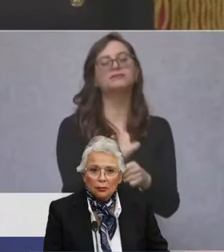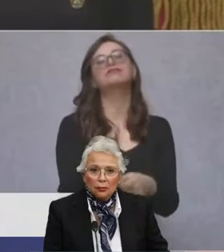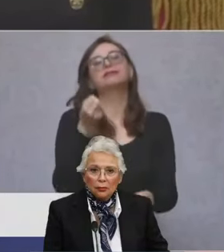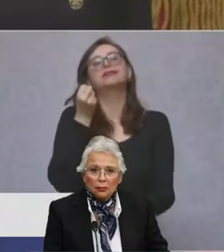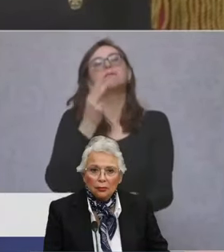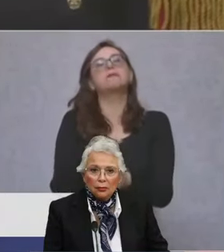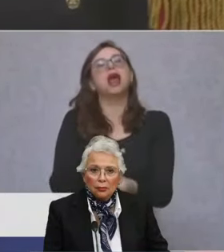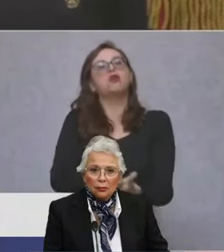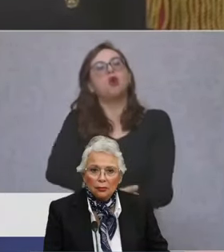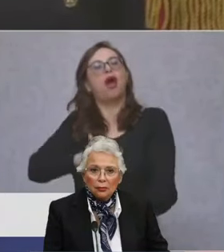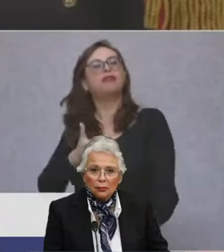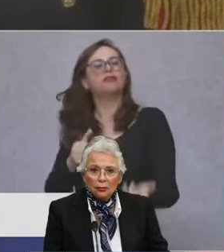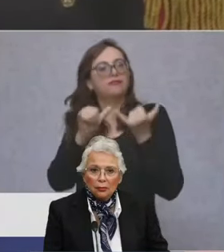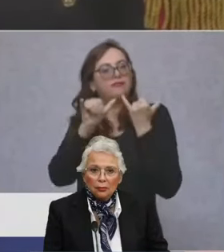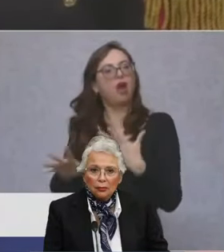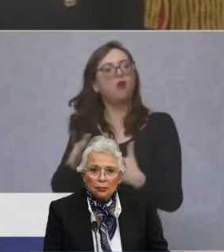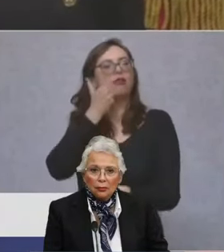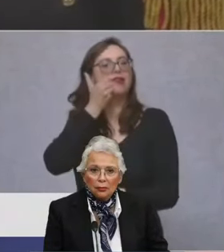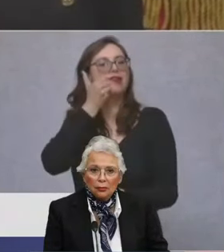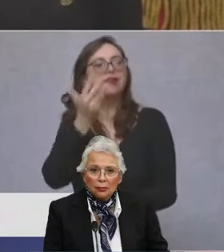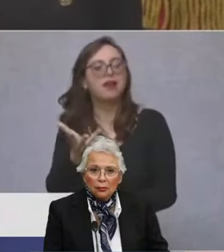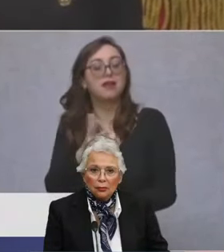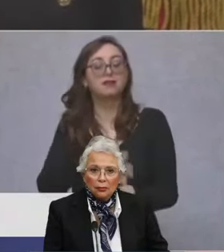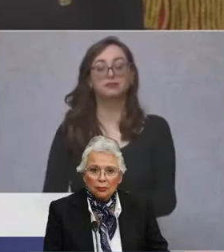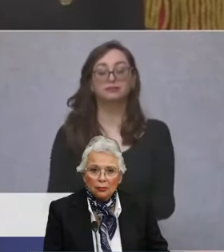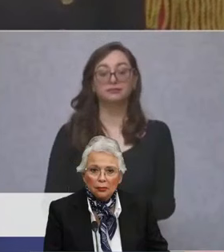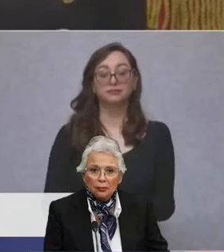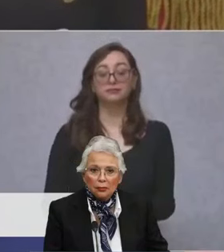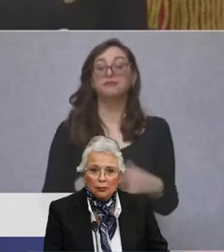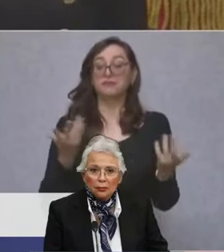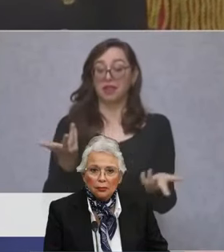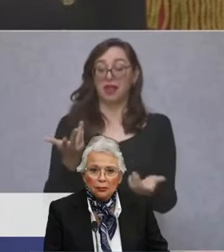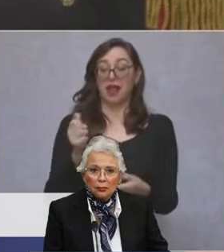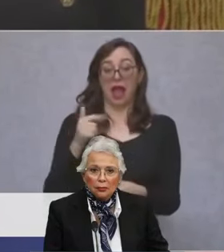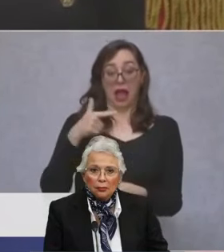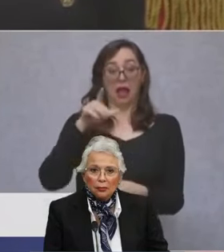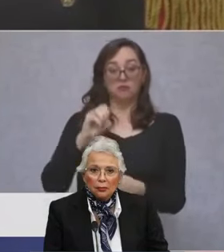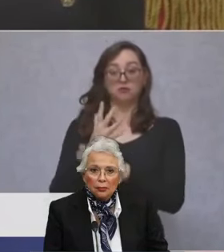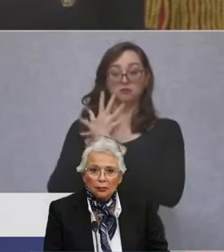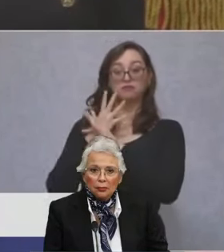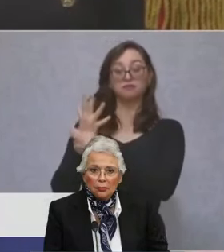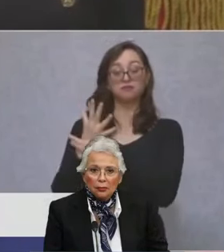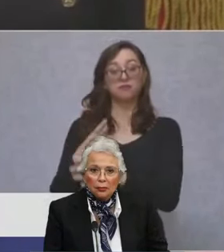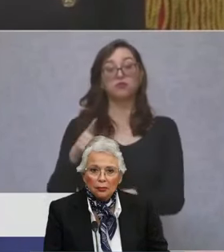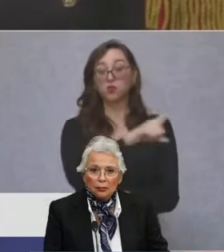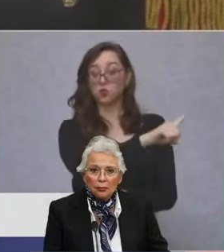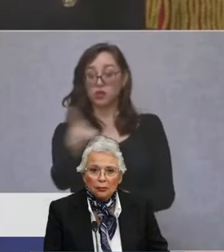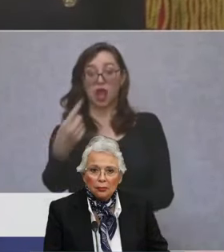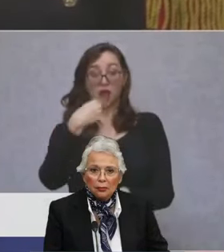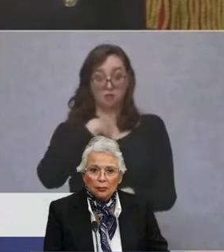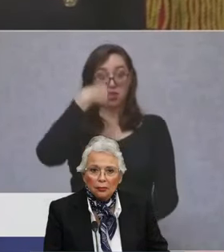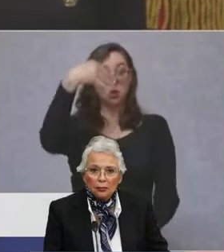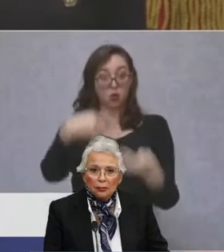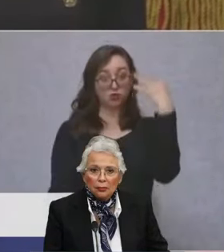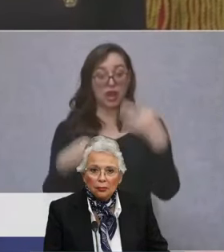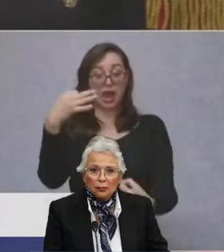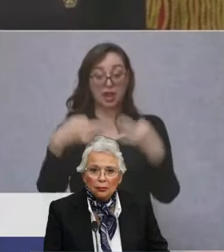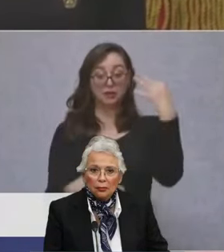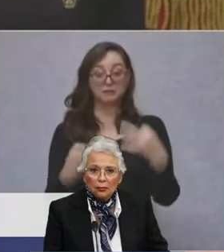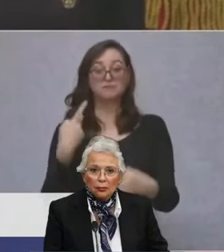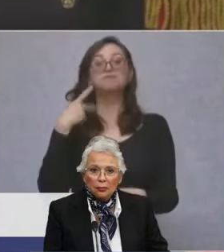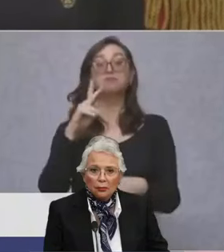ser padres y no tengamos ahorita tantas clínicas que han surgido clandestinas y que